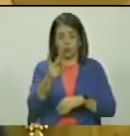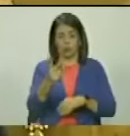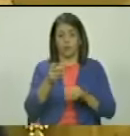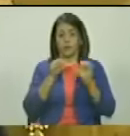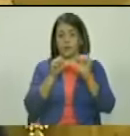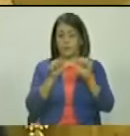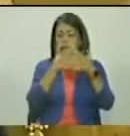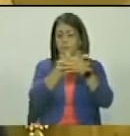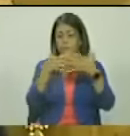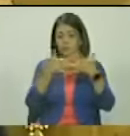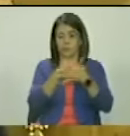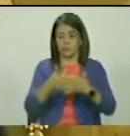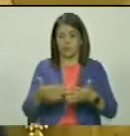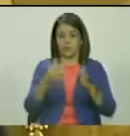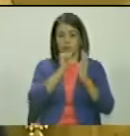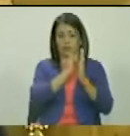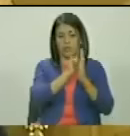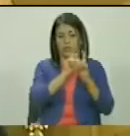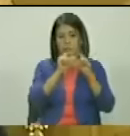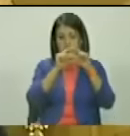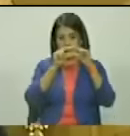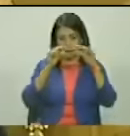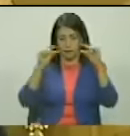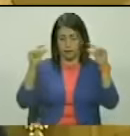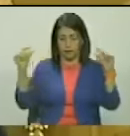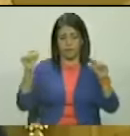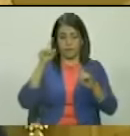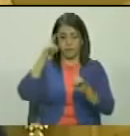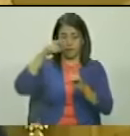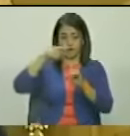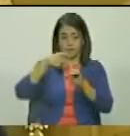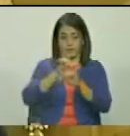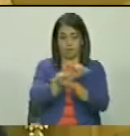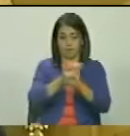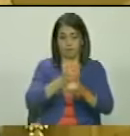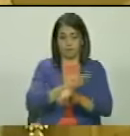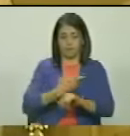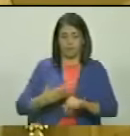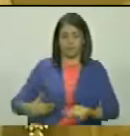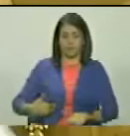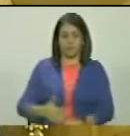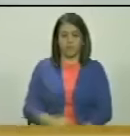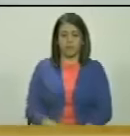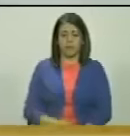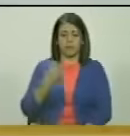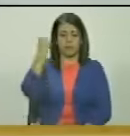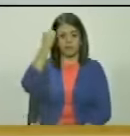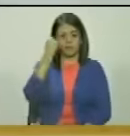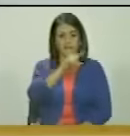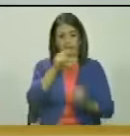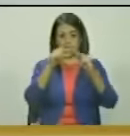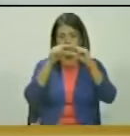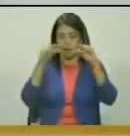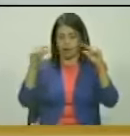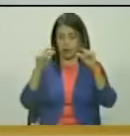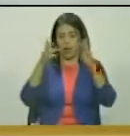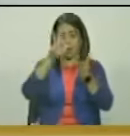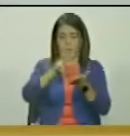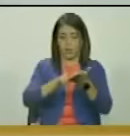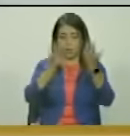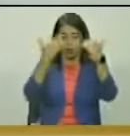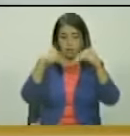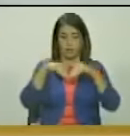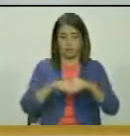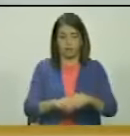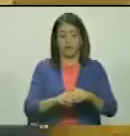quedando redactado en los siguientes términos epígrafe finalidad es todo ciudadano presidente en consideración el epígrafe aprobado